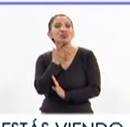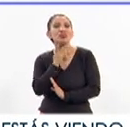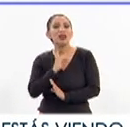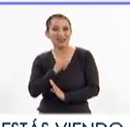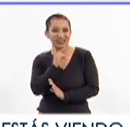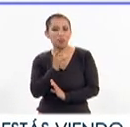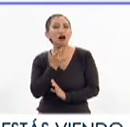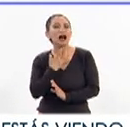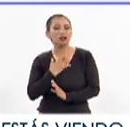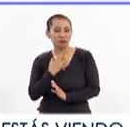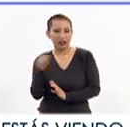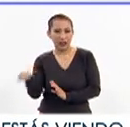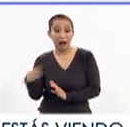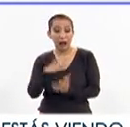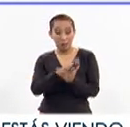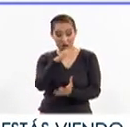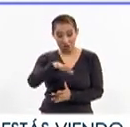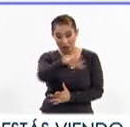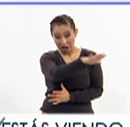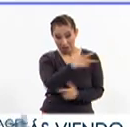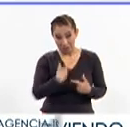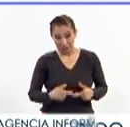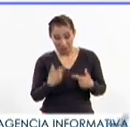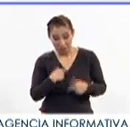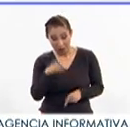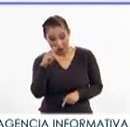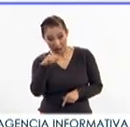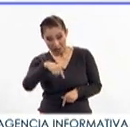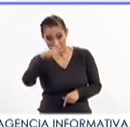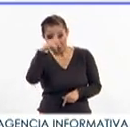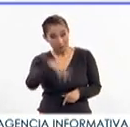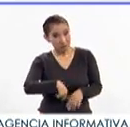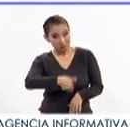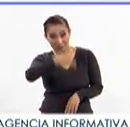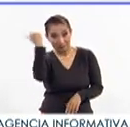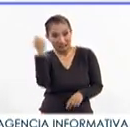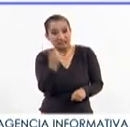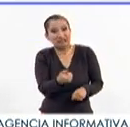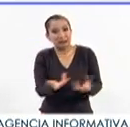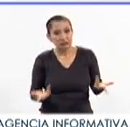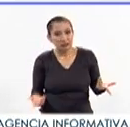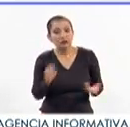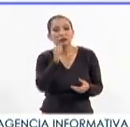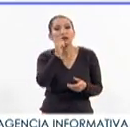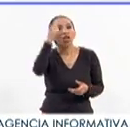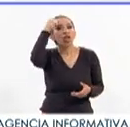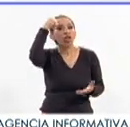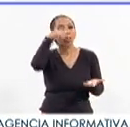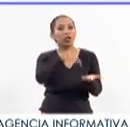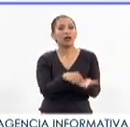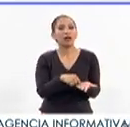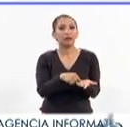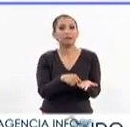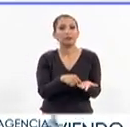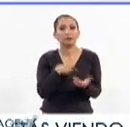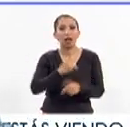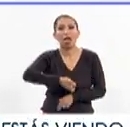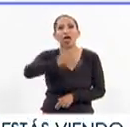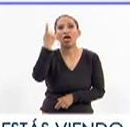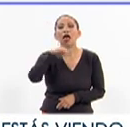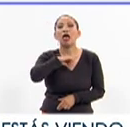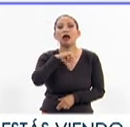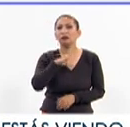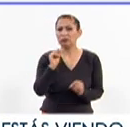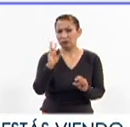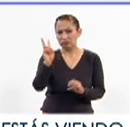la mayoría de nuestra gente, la mayoría de las personas en este país no lo conocen y todavía creen que es cara,